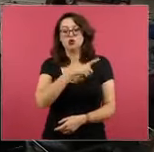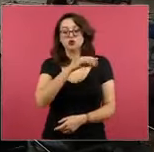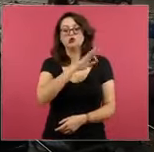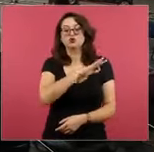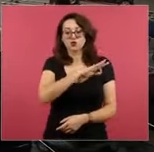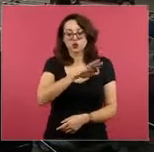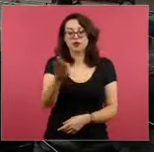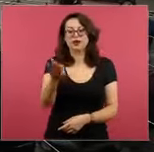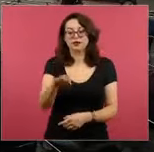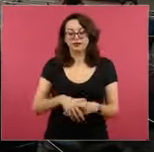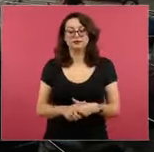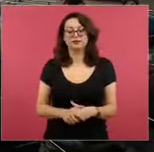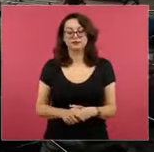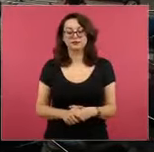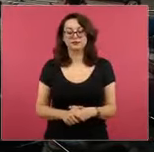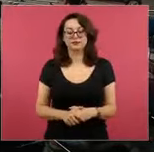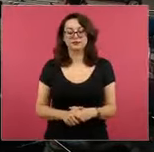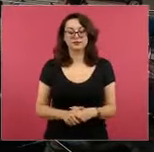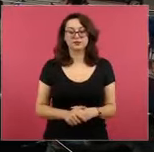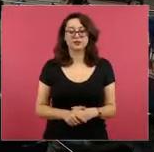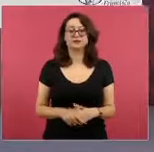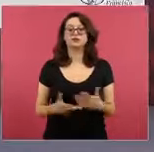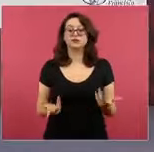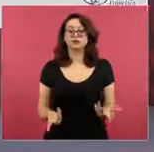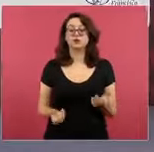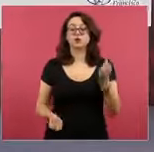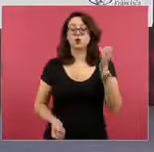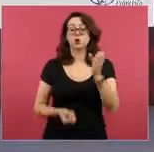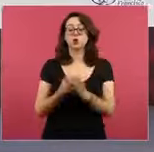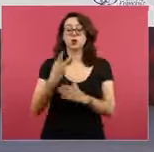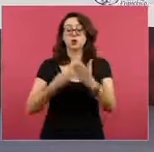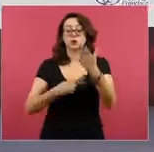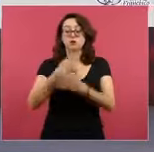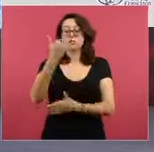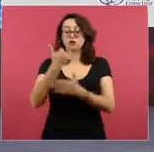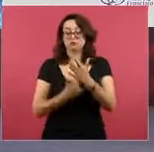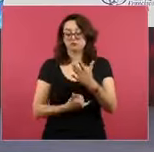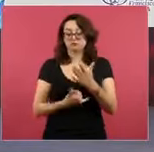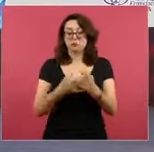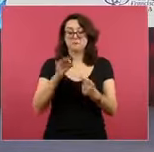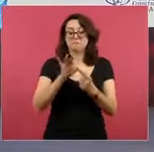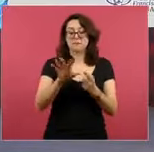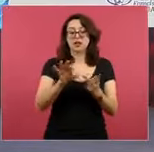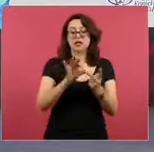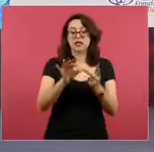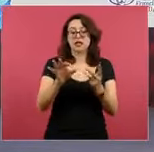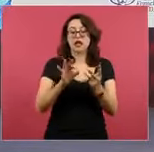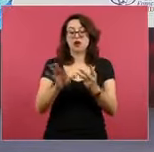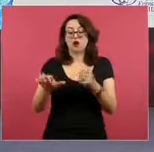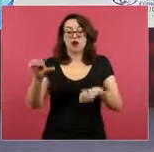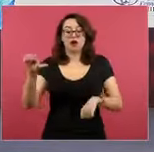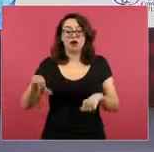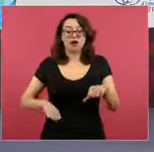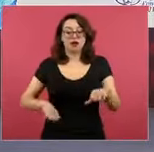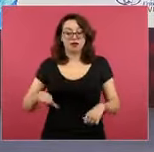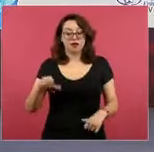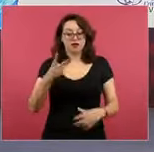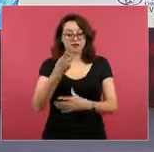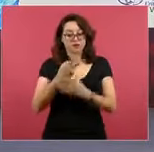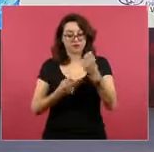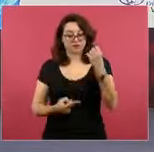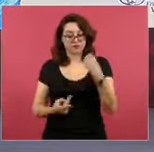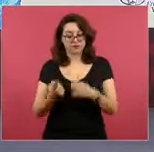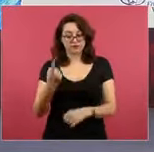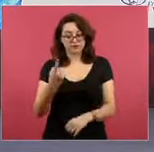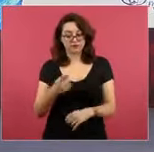Es un proyecto basado en una perspectiva pedagógico-didáctica. La función del docente seguirá